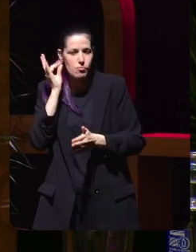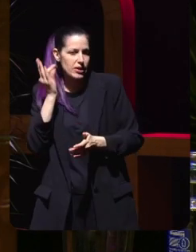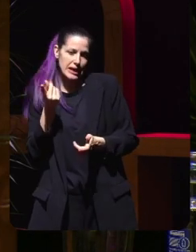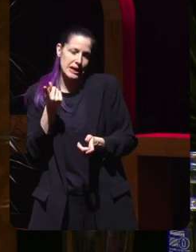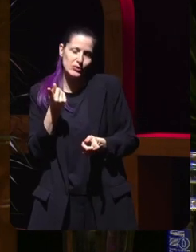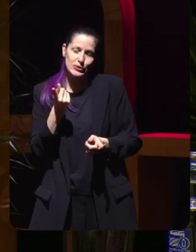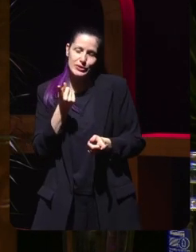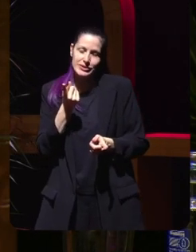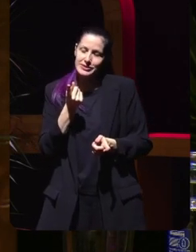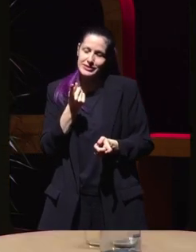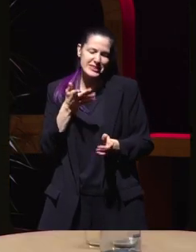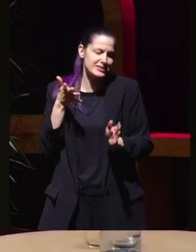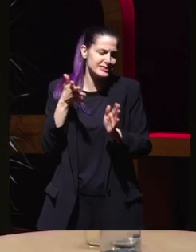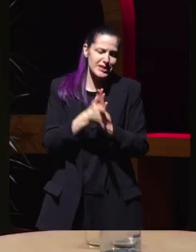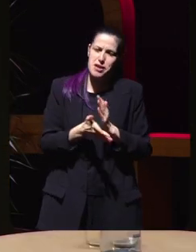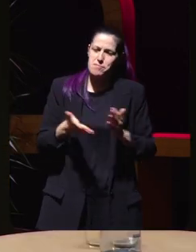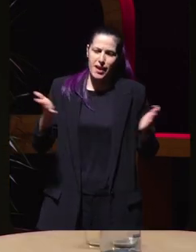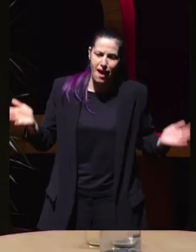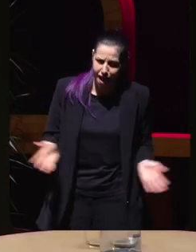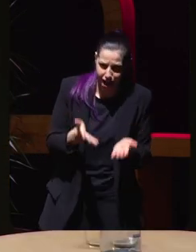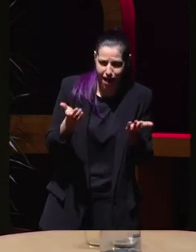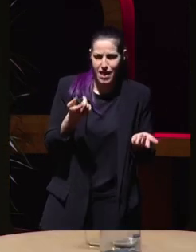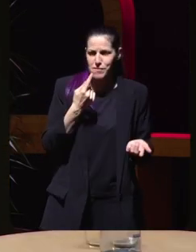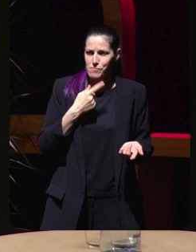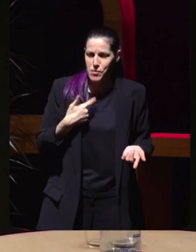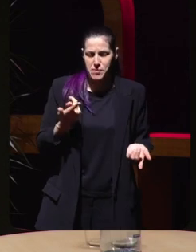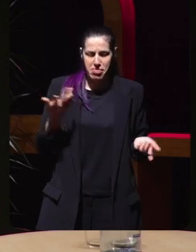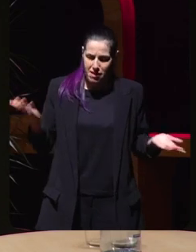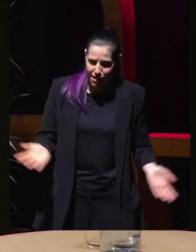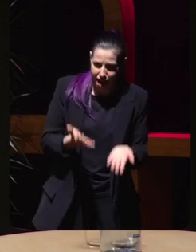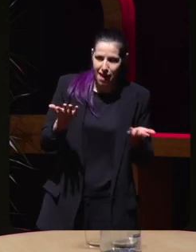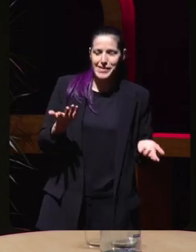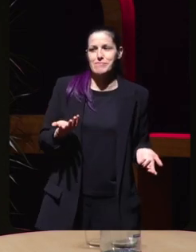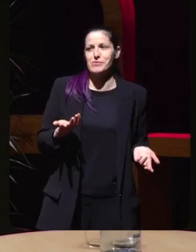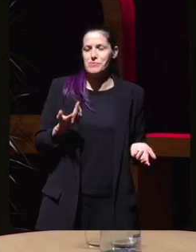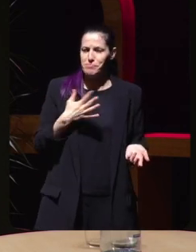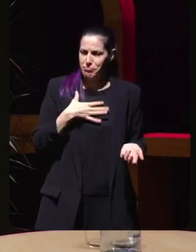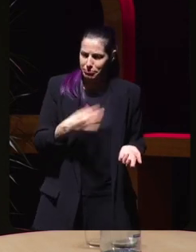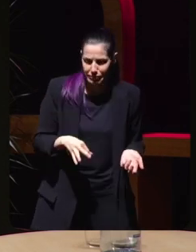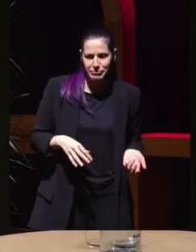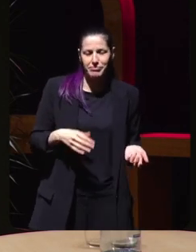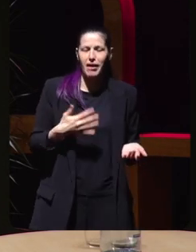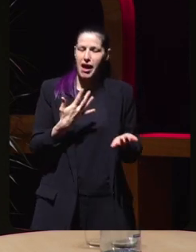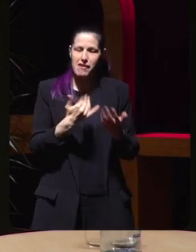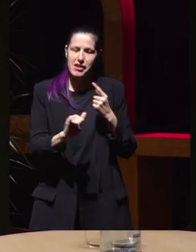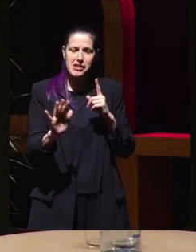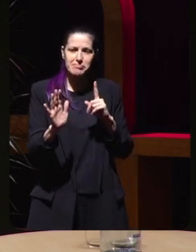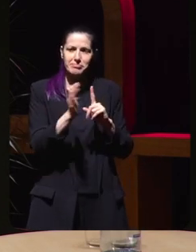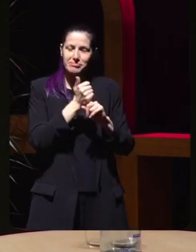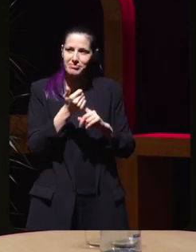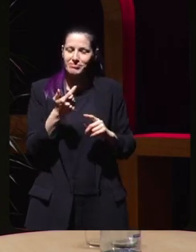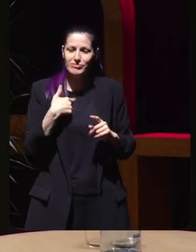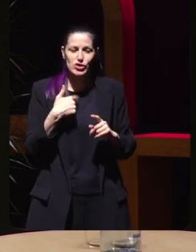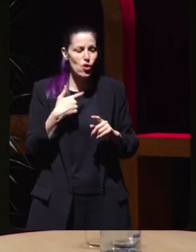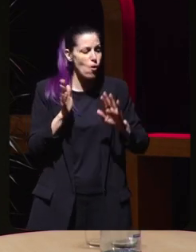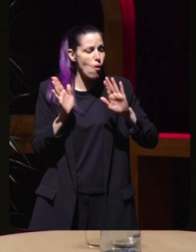que y que siempre Me animan y me votan piropos y tal y yo digo Sí pues la verdad de que escribí inco las últimas fuerzas